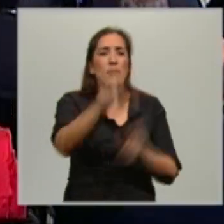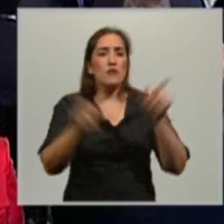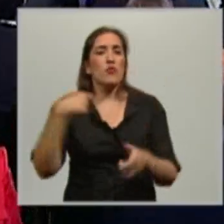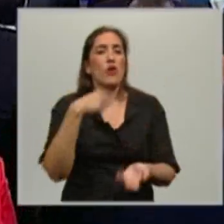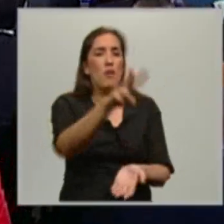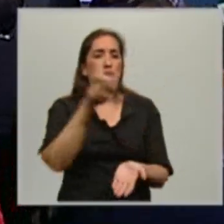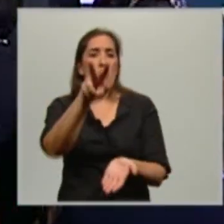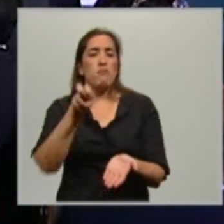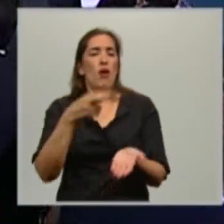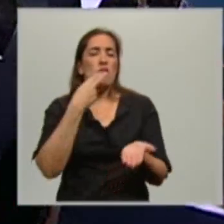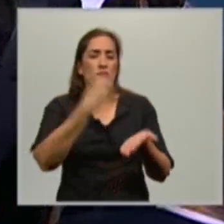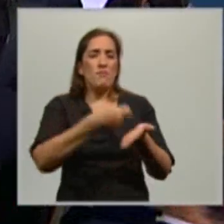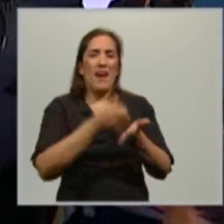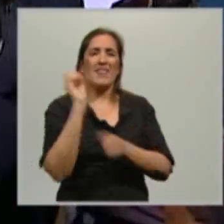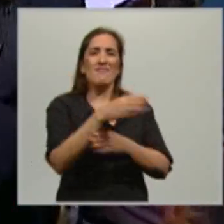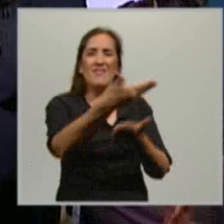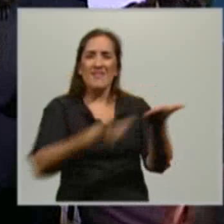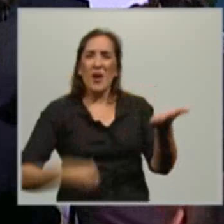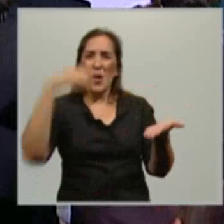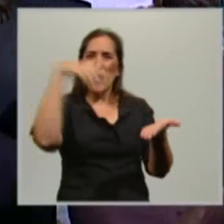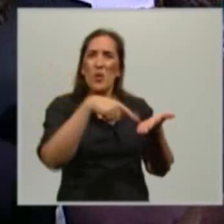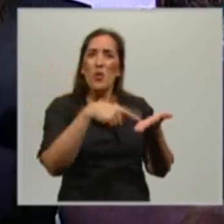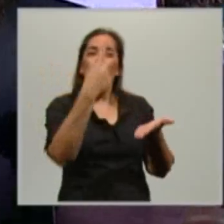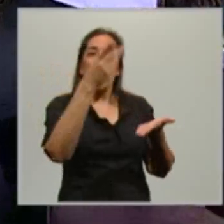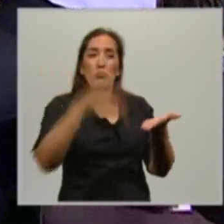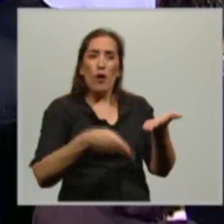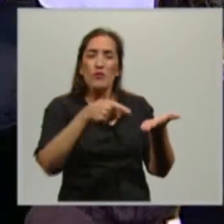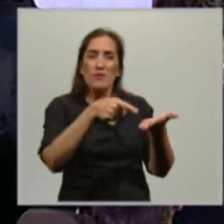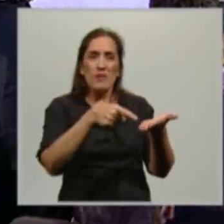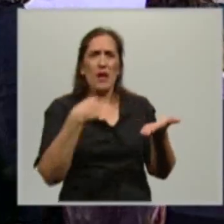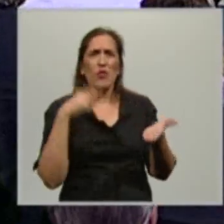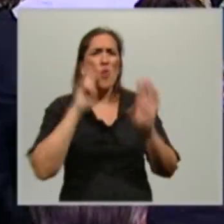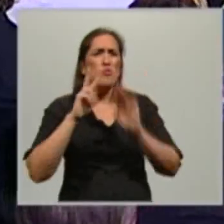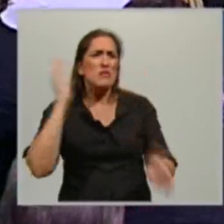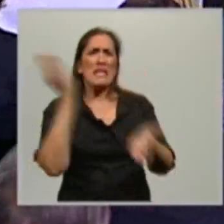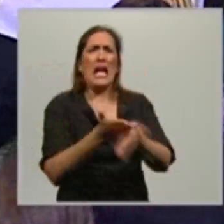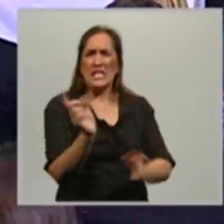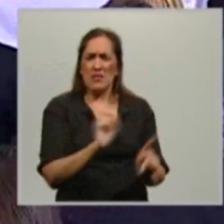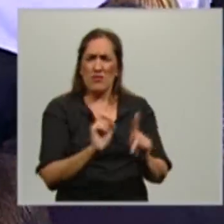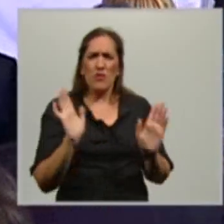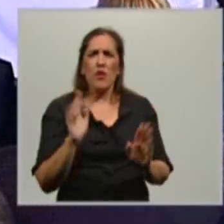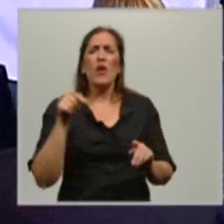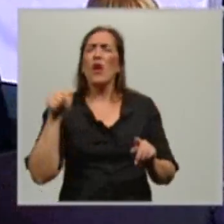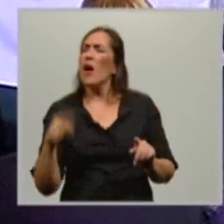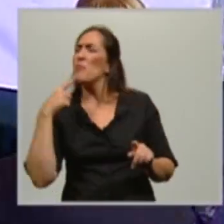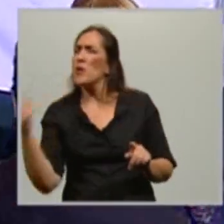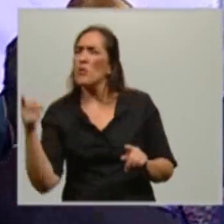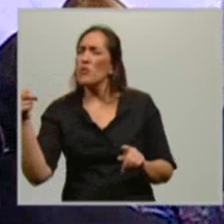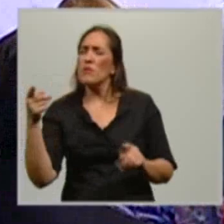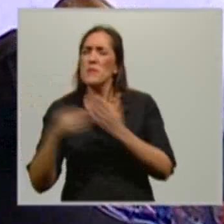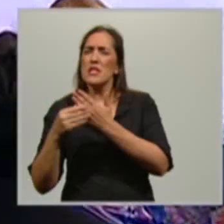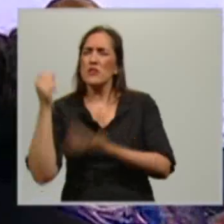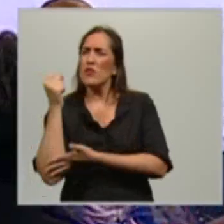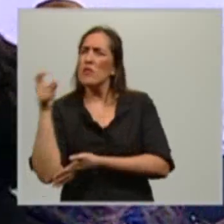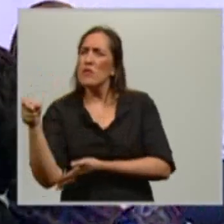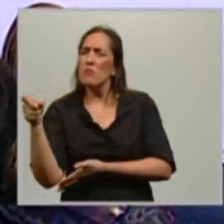más en la tarifa, para que se den cuenta que esto no tiene nada que ver con un tarifazo, ¿es de cuánto, Axel, un 1% más? 10 veces.